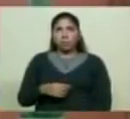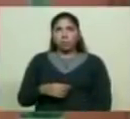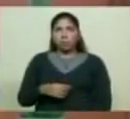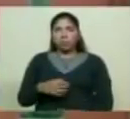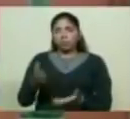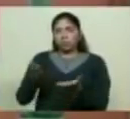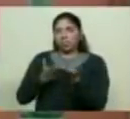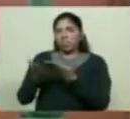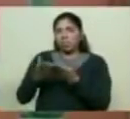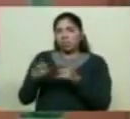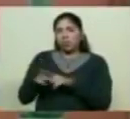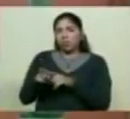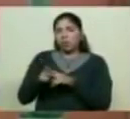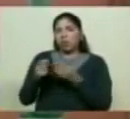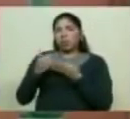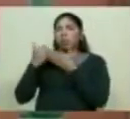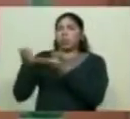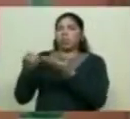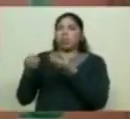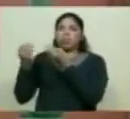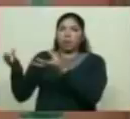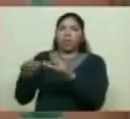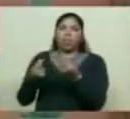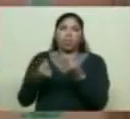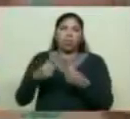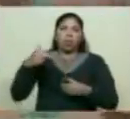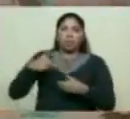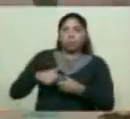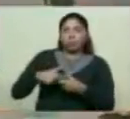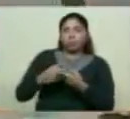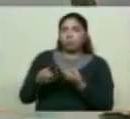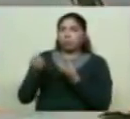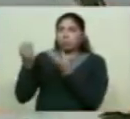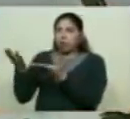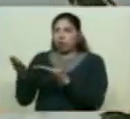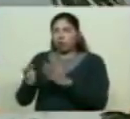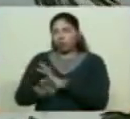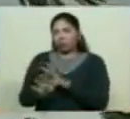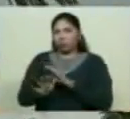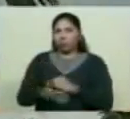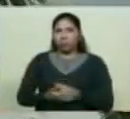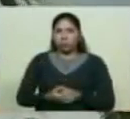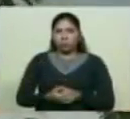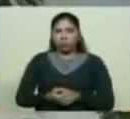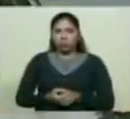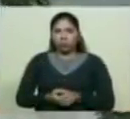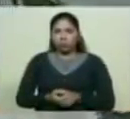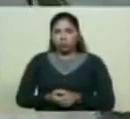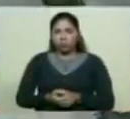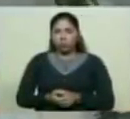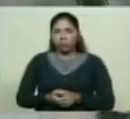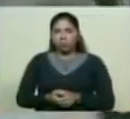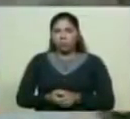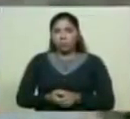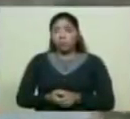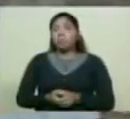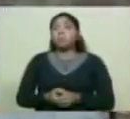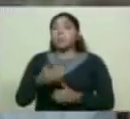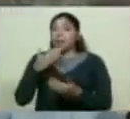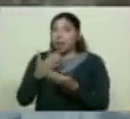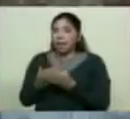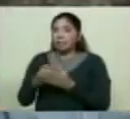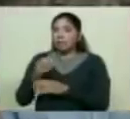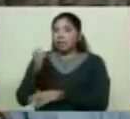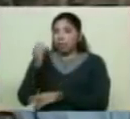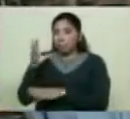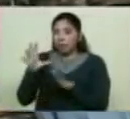imperiales a los cuales a los cuales el mismo combatió con la asamblea nacional constituyente